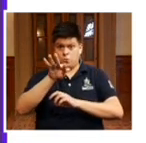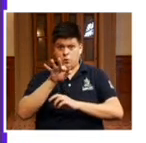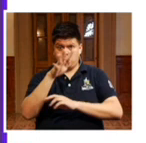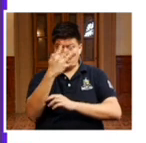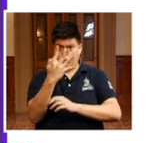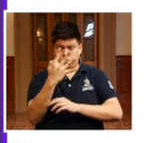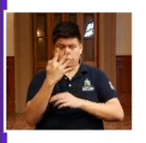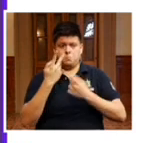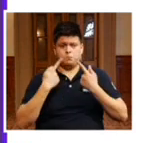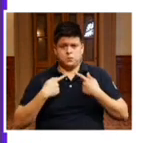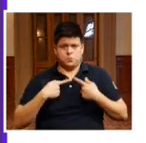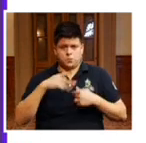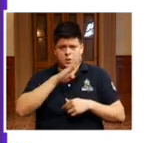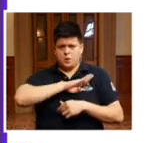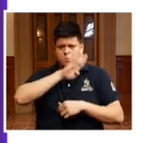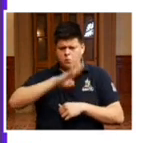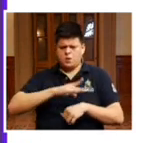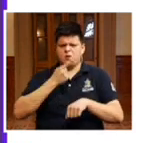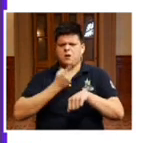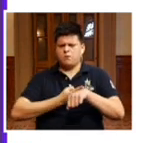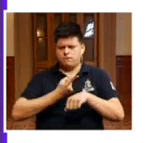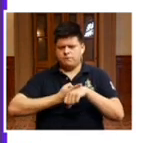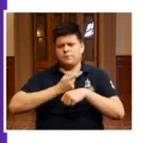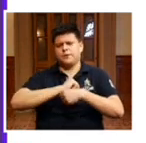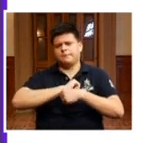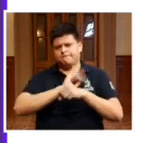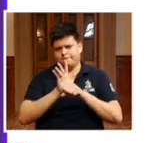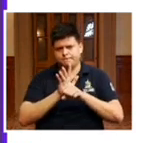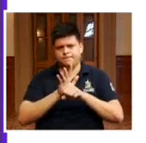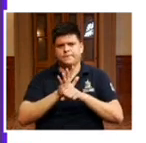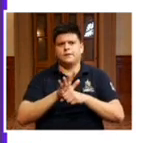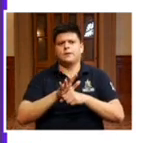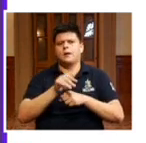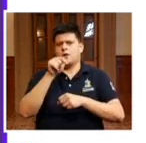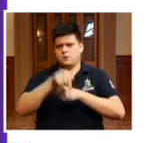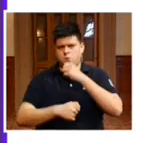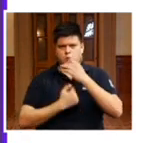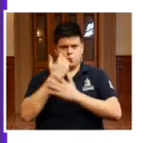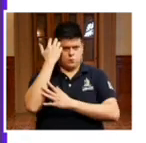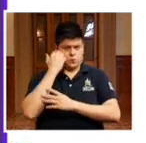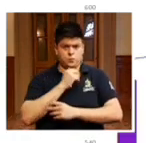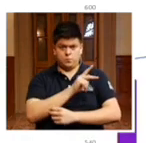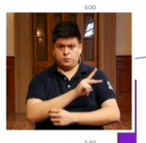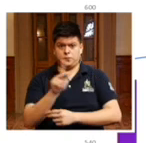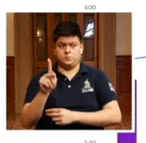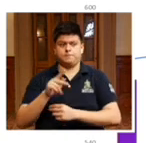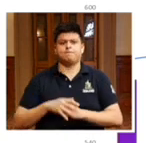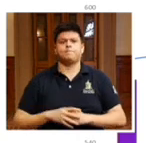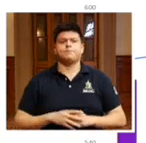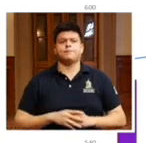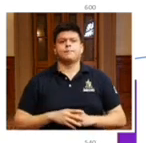4.644 defunciones por COVID-19 en el estado de Nuevo León.